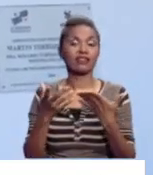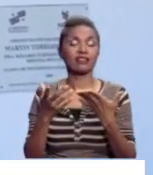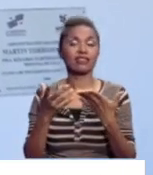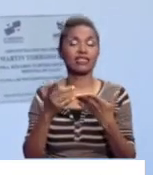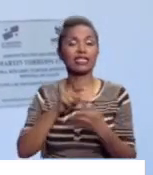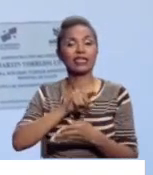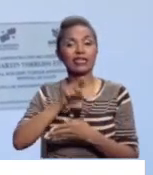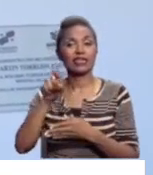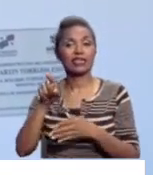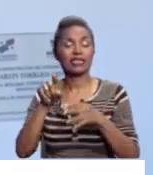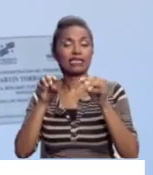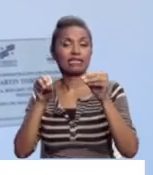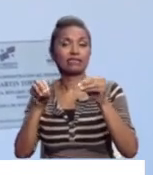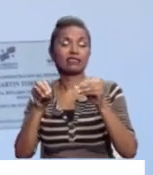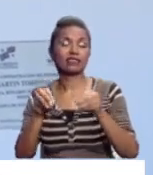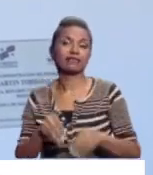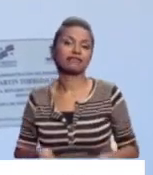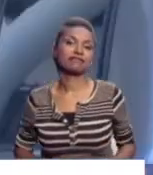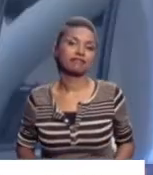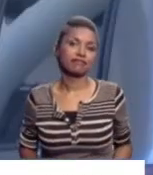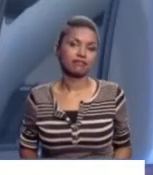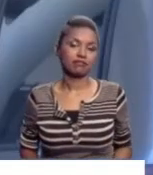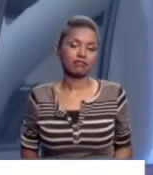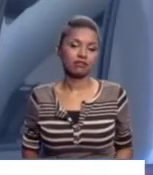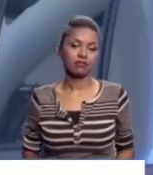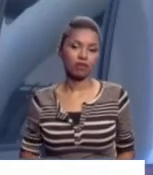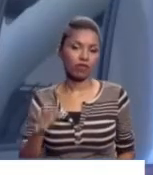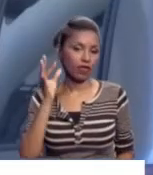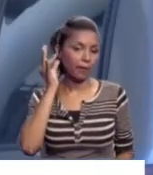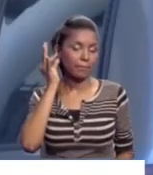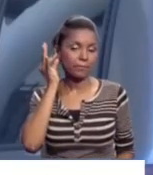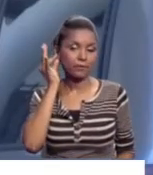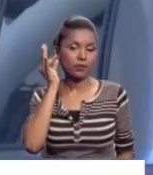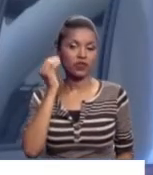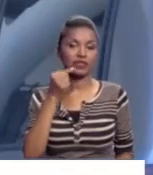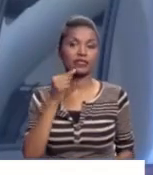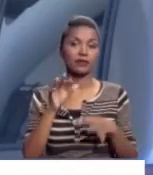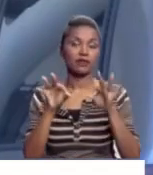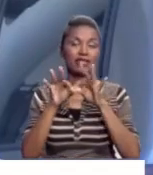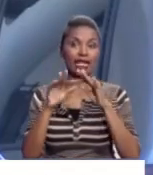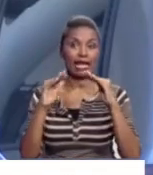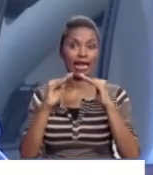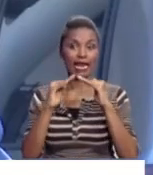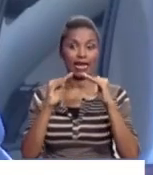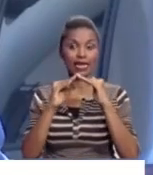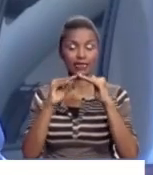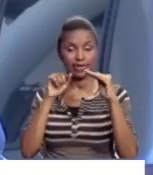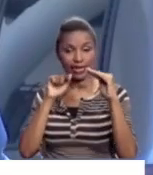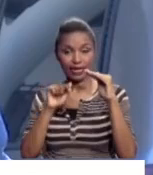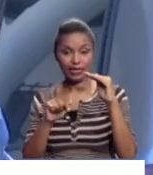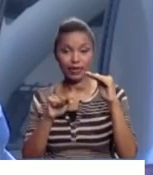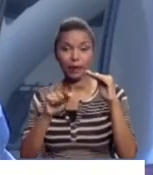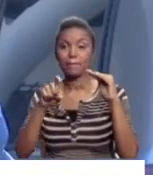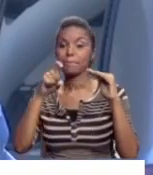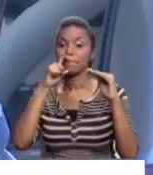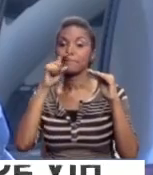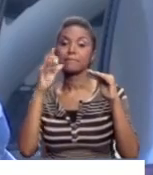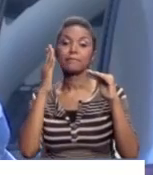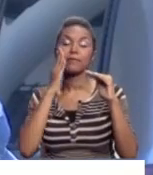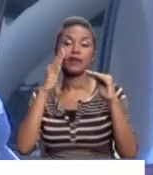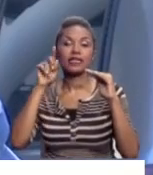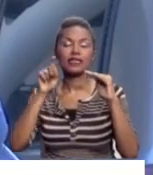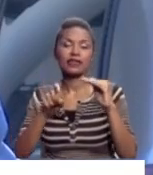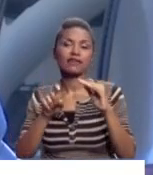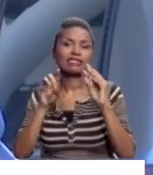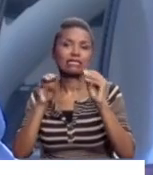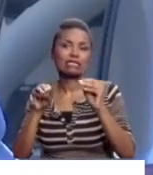propia población. La prevención empieza desde nuestras casas. Hoy vemos cómo casi al cerrar